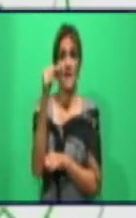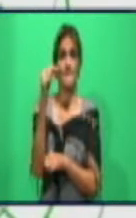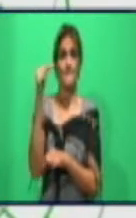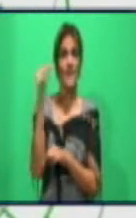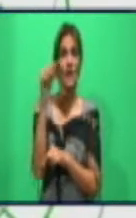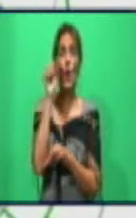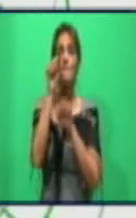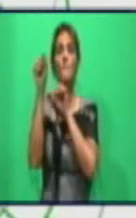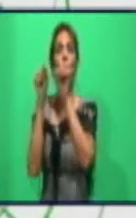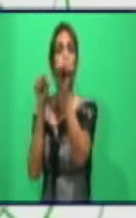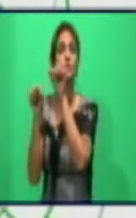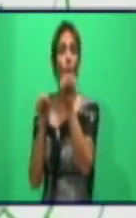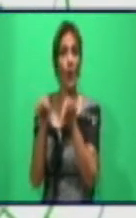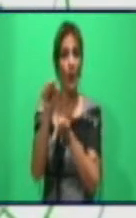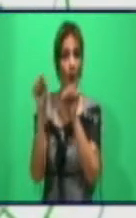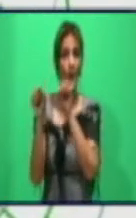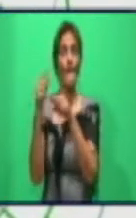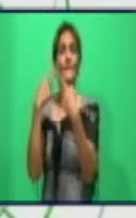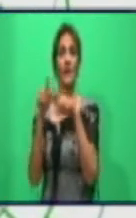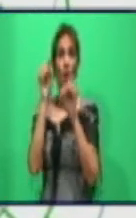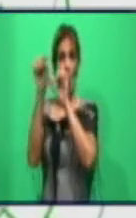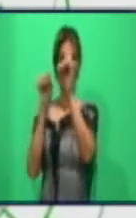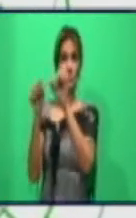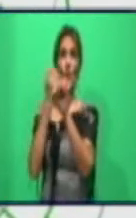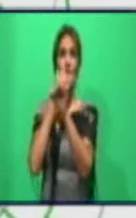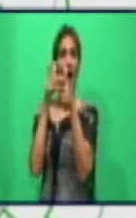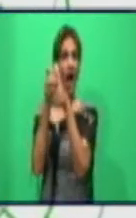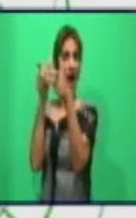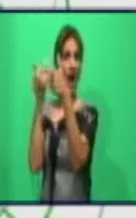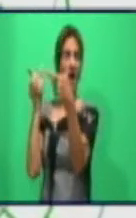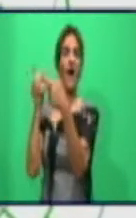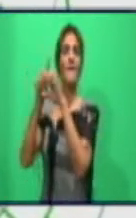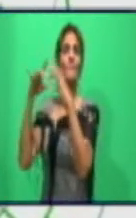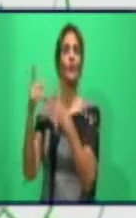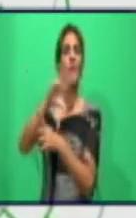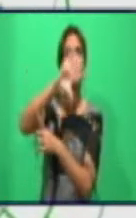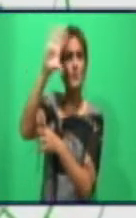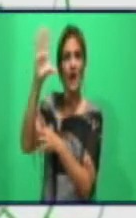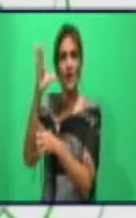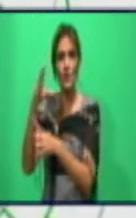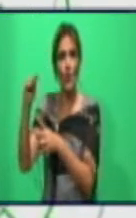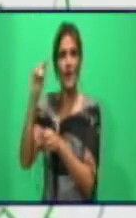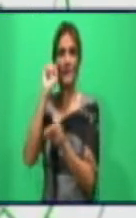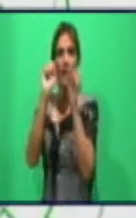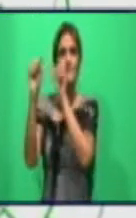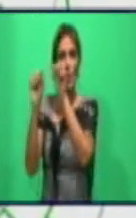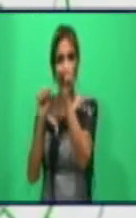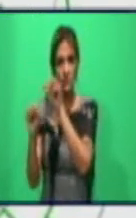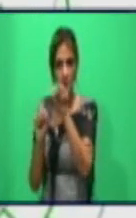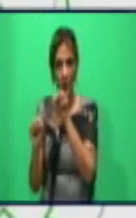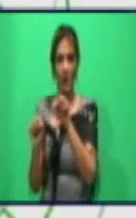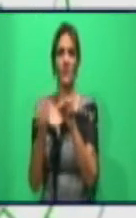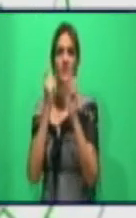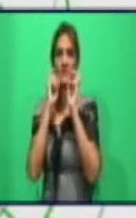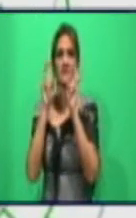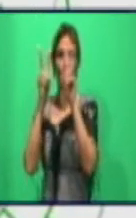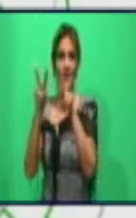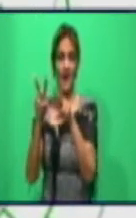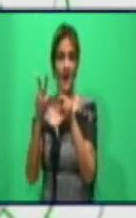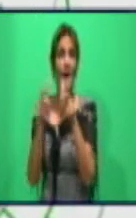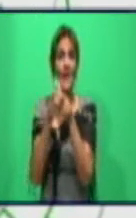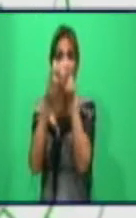puntos que se ven son más grandes porque hay una nube de punto alrededor de lo que está pasando fíjense que la mayor concentración